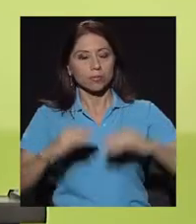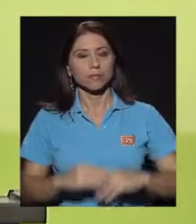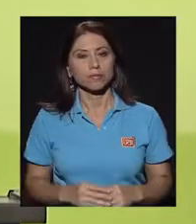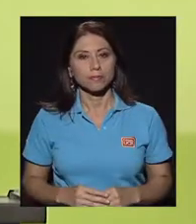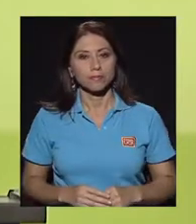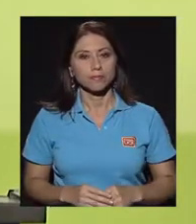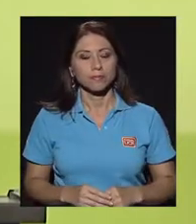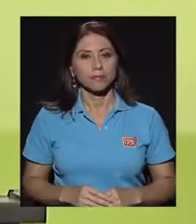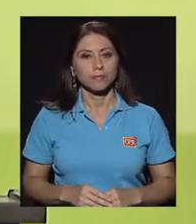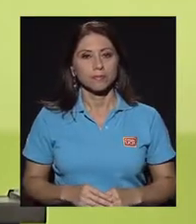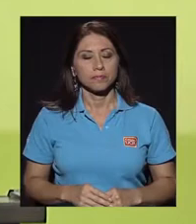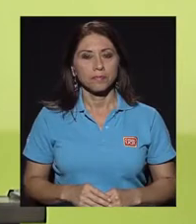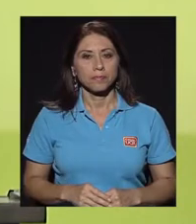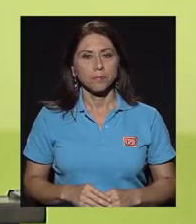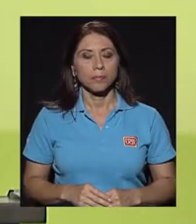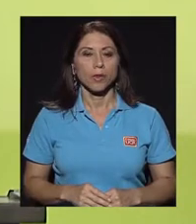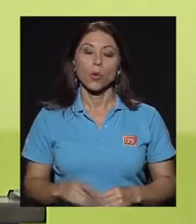tardes.